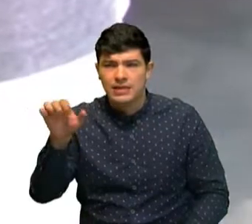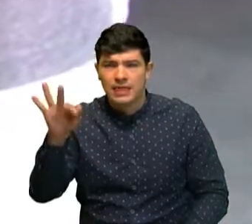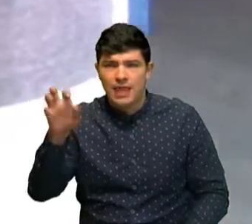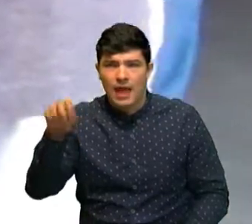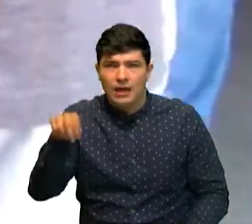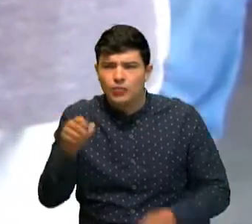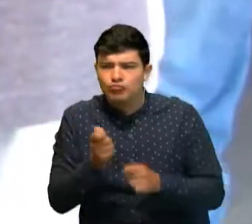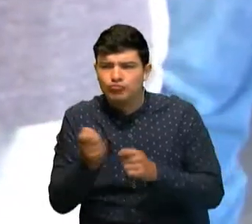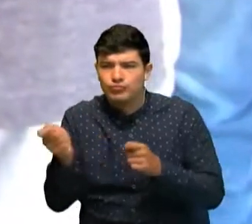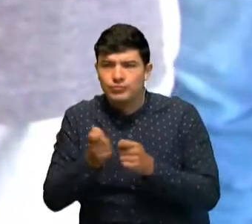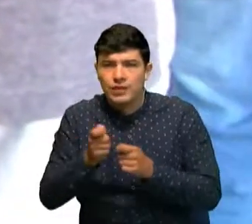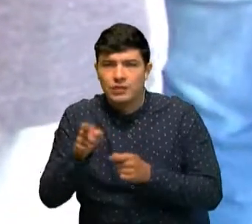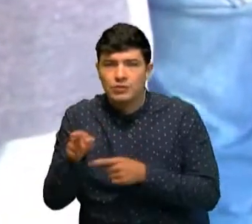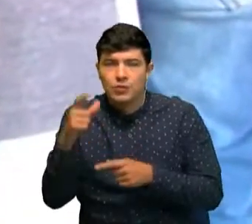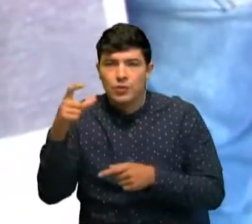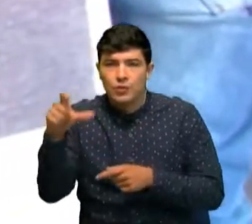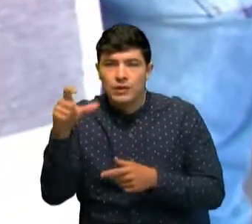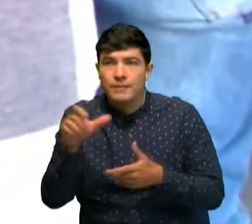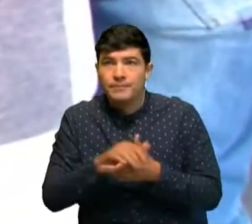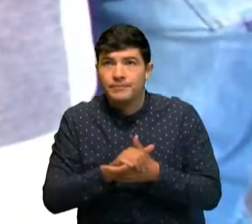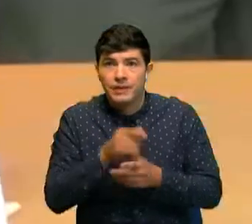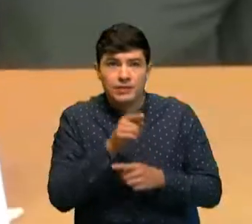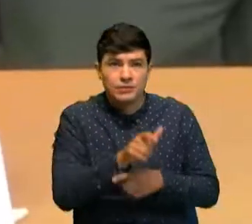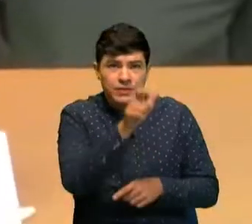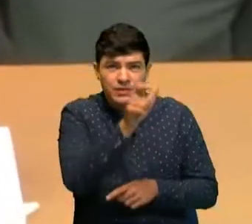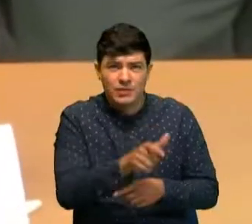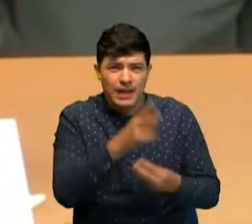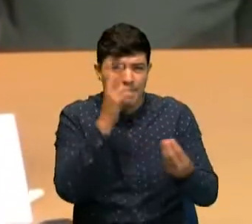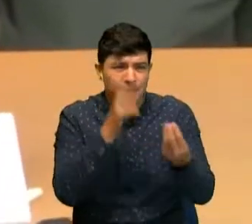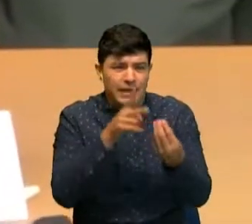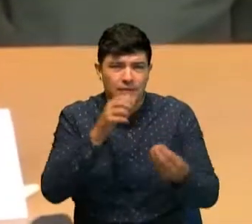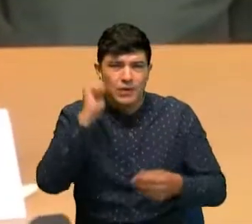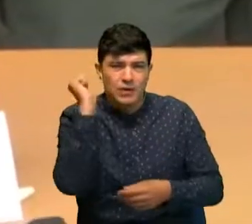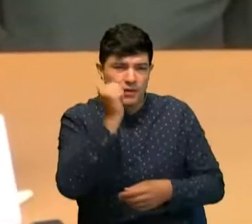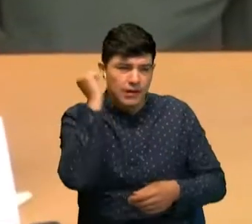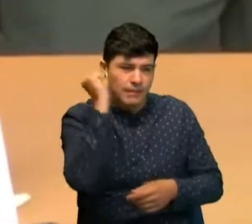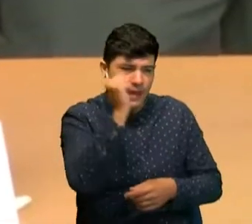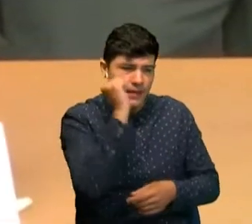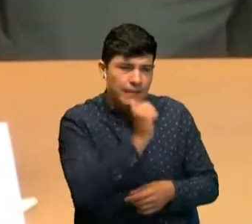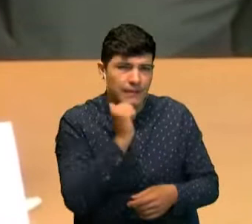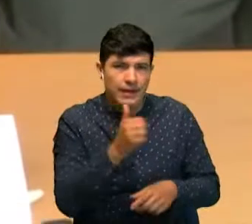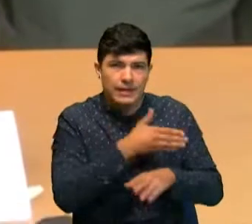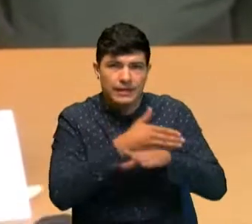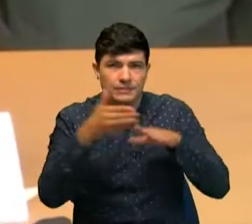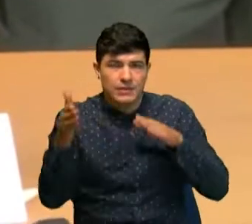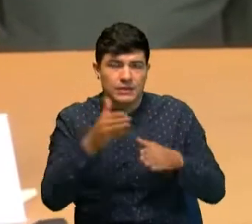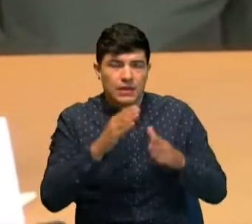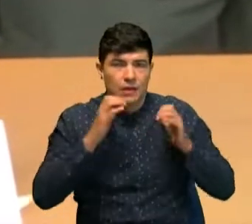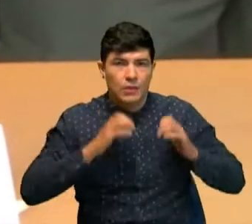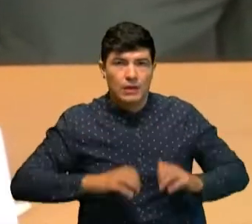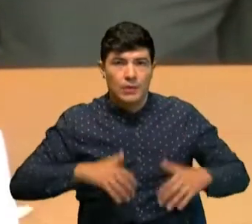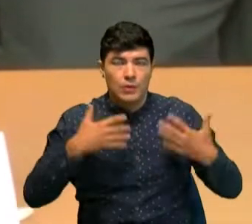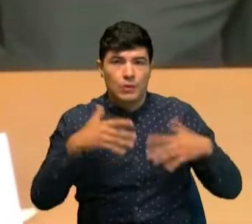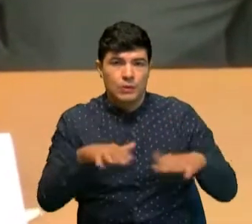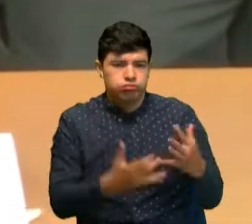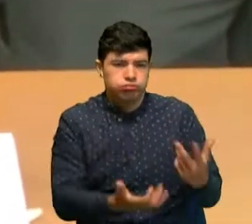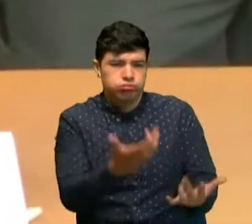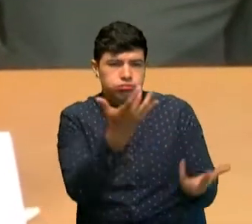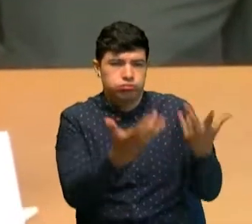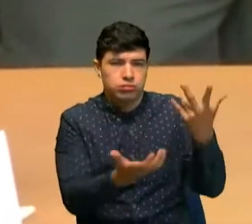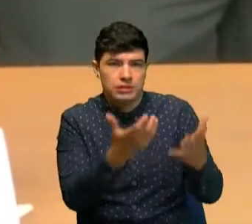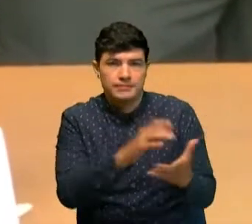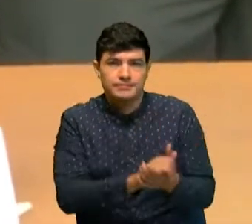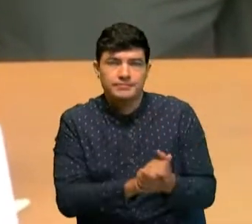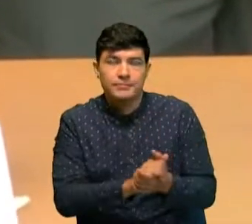kilómetros de Cúcuta. La víctima habría recibido varias heridas con arma blanca y posteriormente su cuerpo habría sido incinerado.